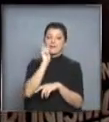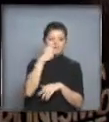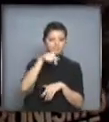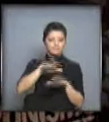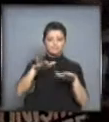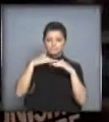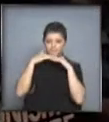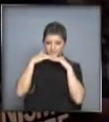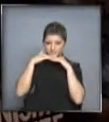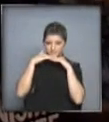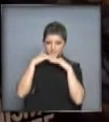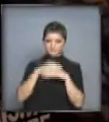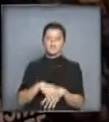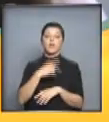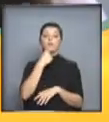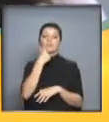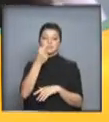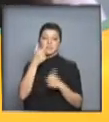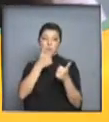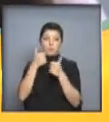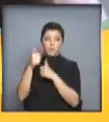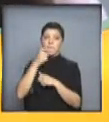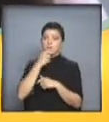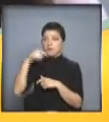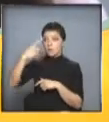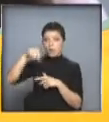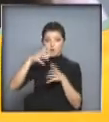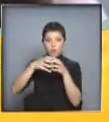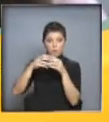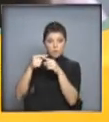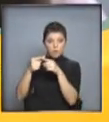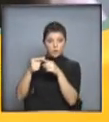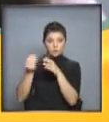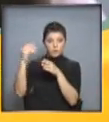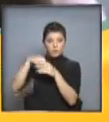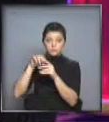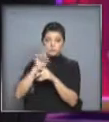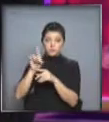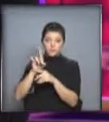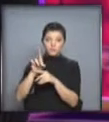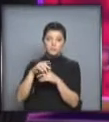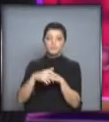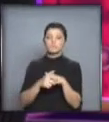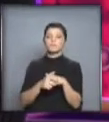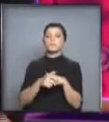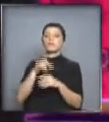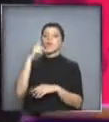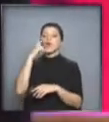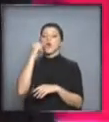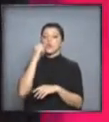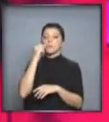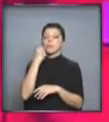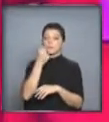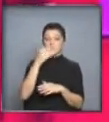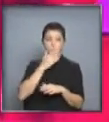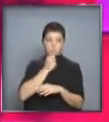sé yo, de Fabián o de Inés, digo, que no vienen por ahí del palo militante de lleno. No sé, hay más no, militantes que voluntarios. De hecho, Fabián, mis